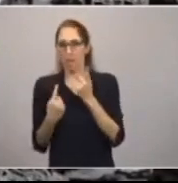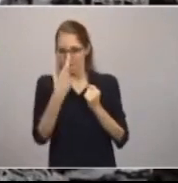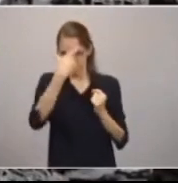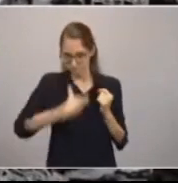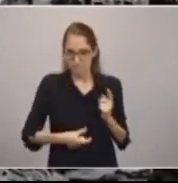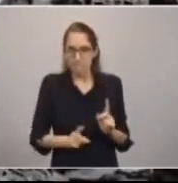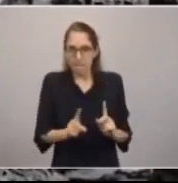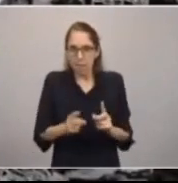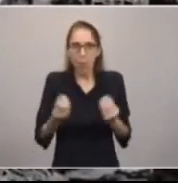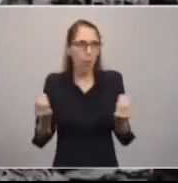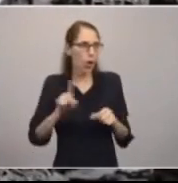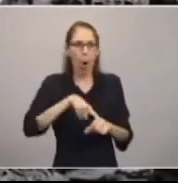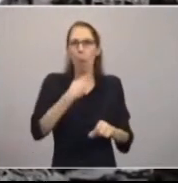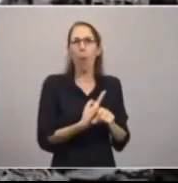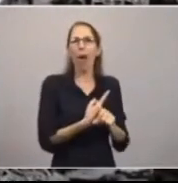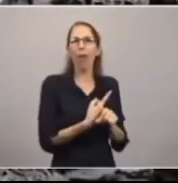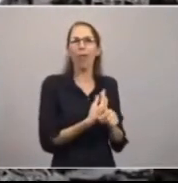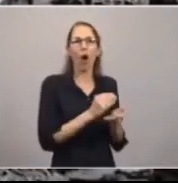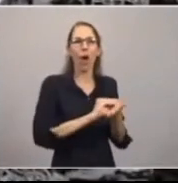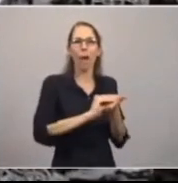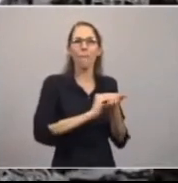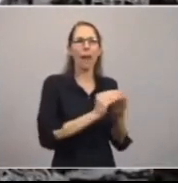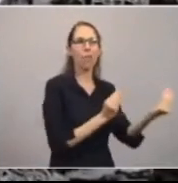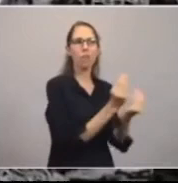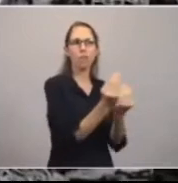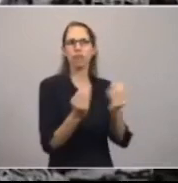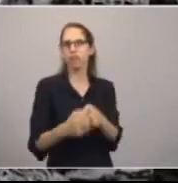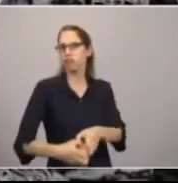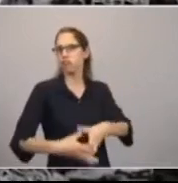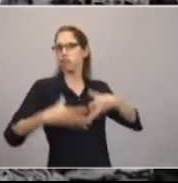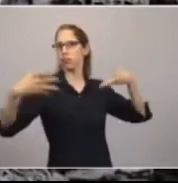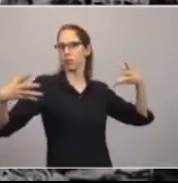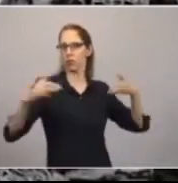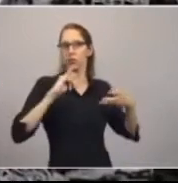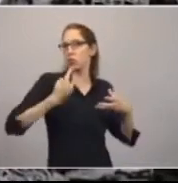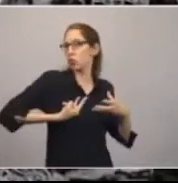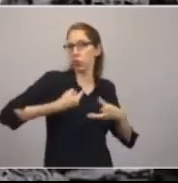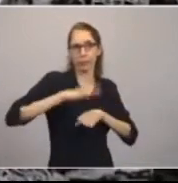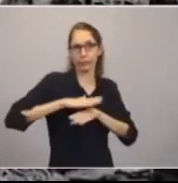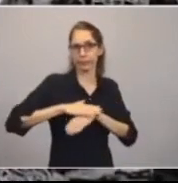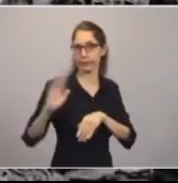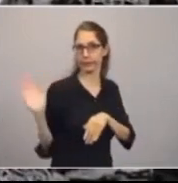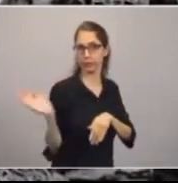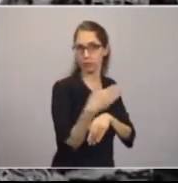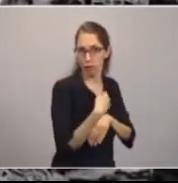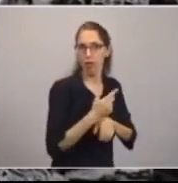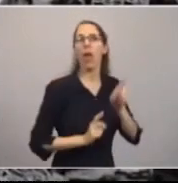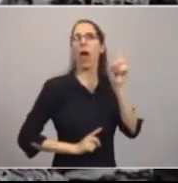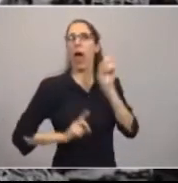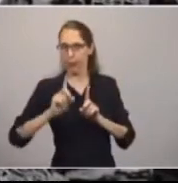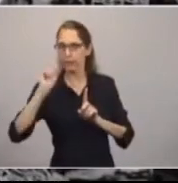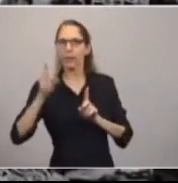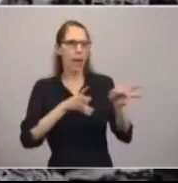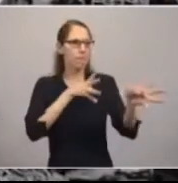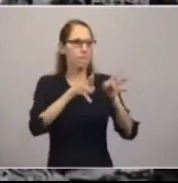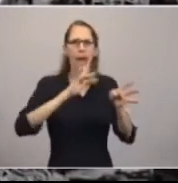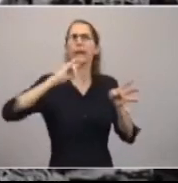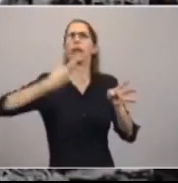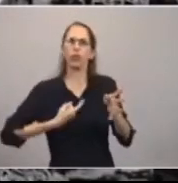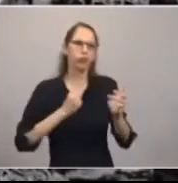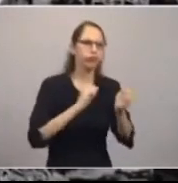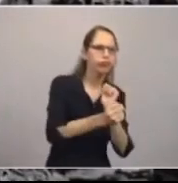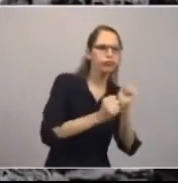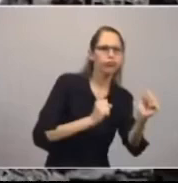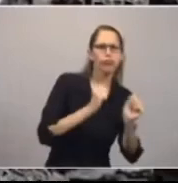puestos jerárquicos, entonces se tiene que ocupar de todo. Y a veces también está ahí al pie de la máquina, o buscando los insumos, llamando por